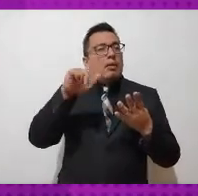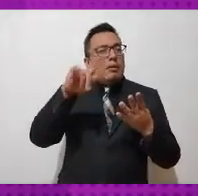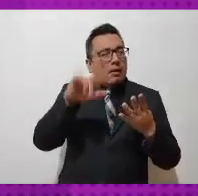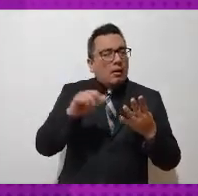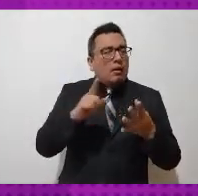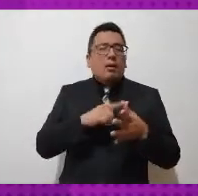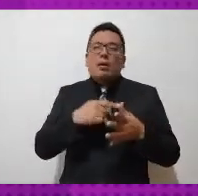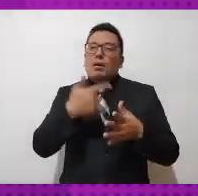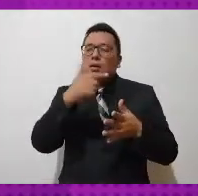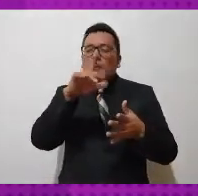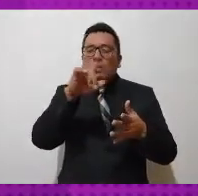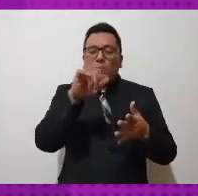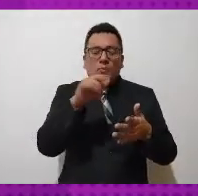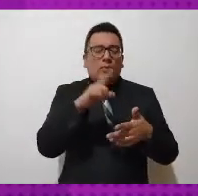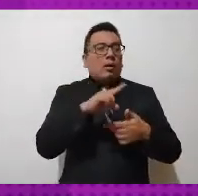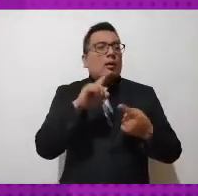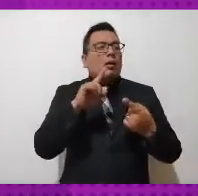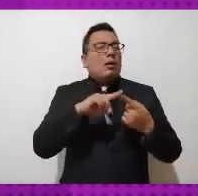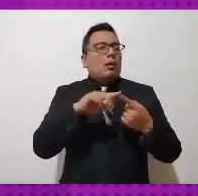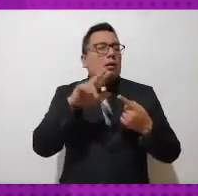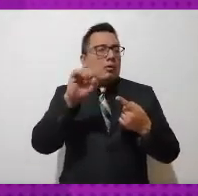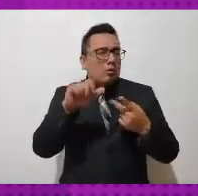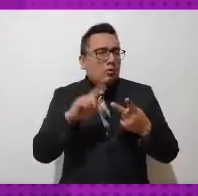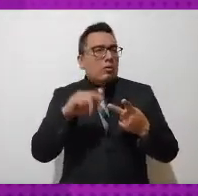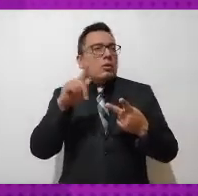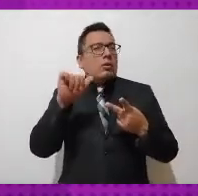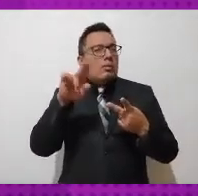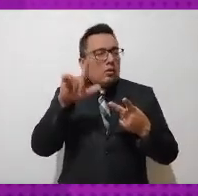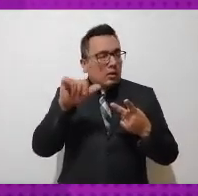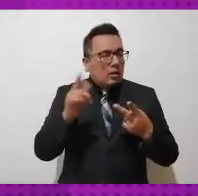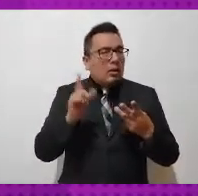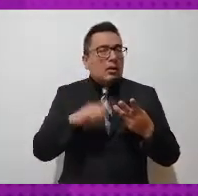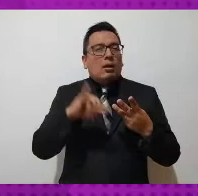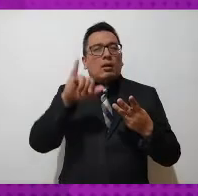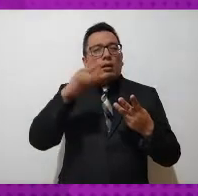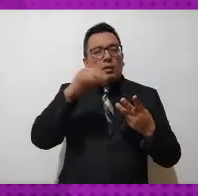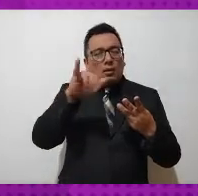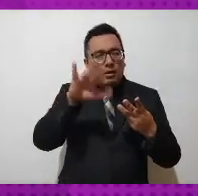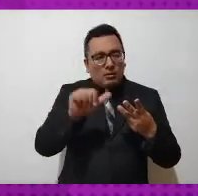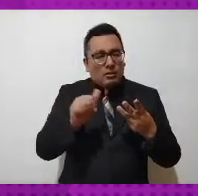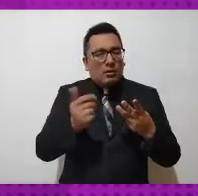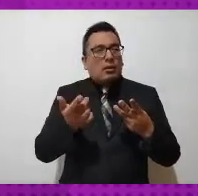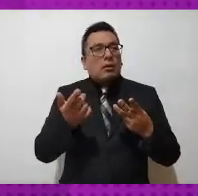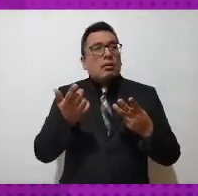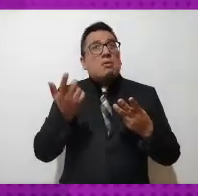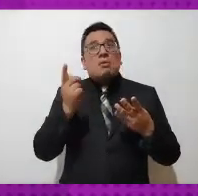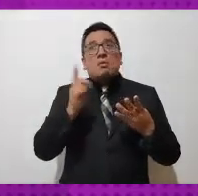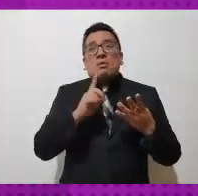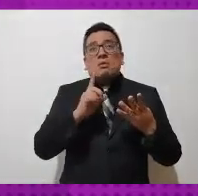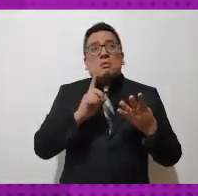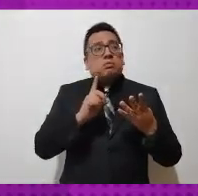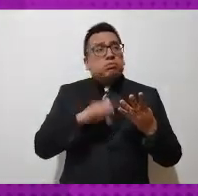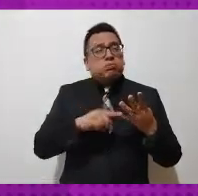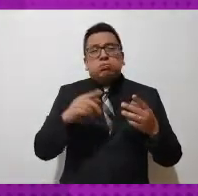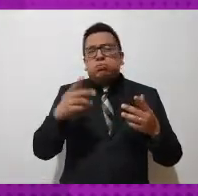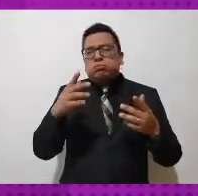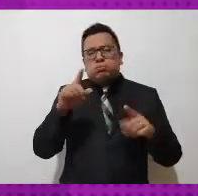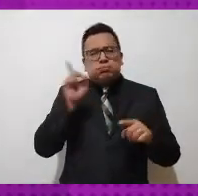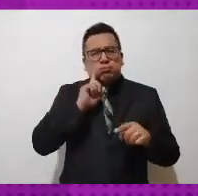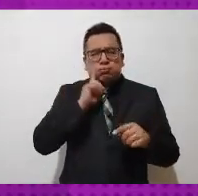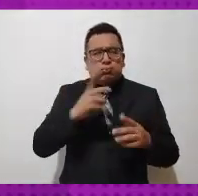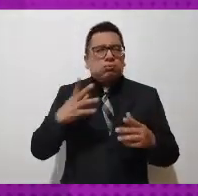las hermanas Guadalupe, Rosa y María Narváez Bautista, Paulina Maraver, Ignacia Vázquez, y se gestó el